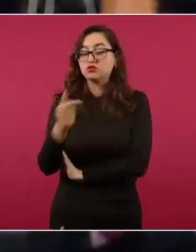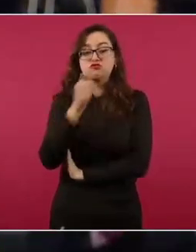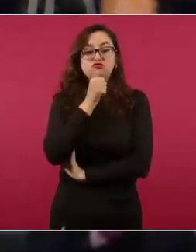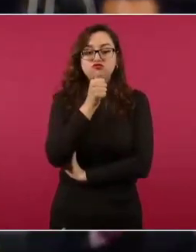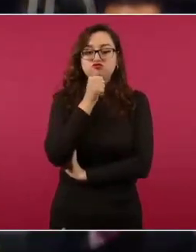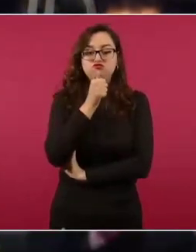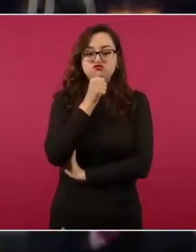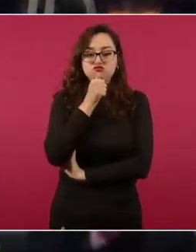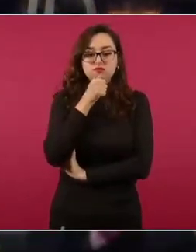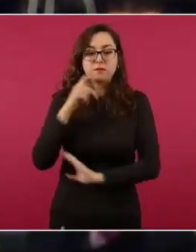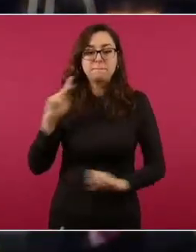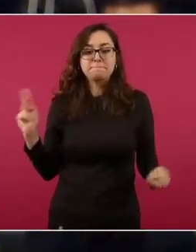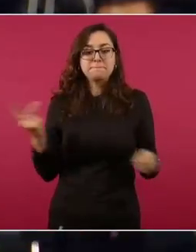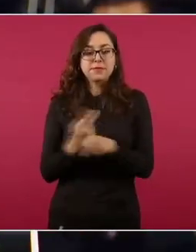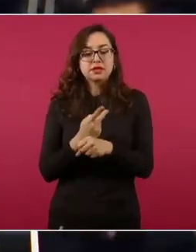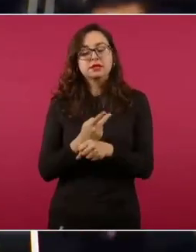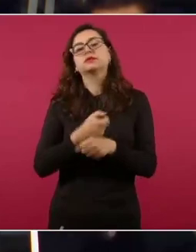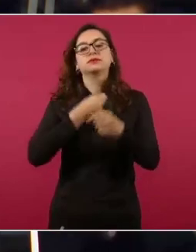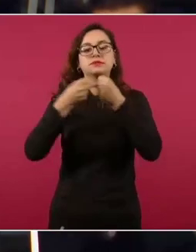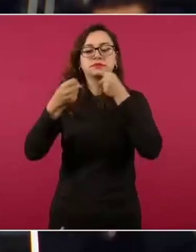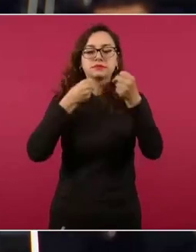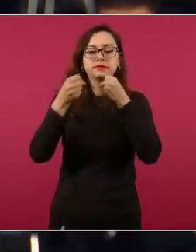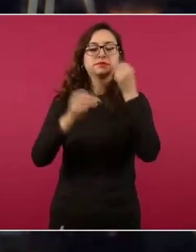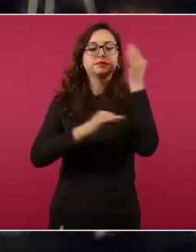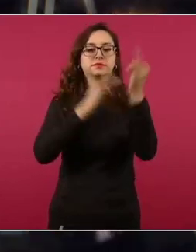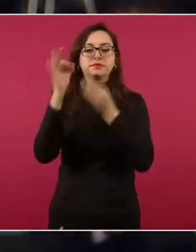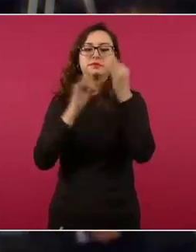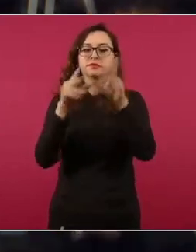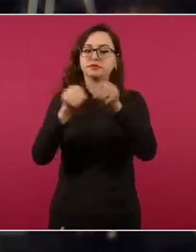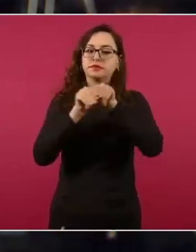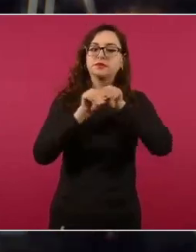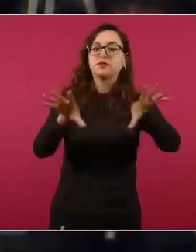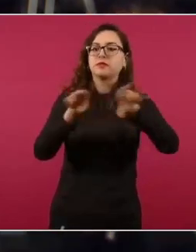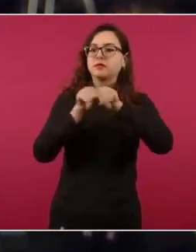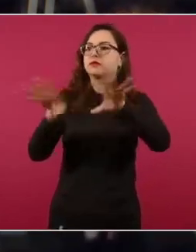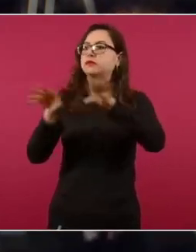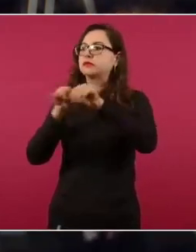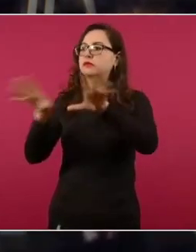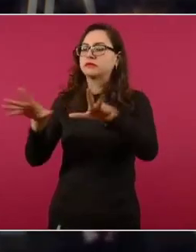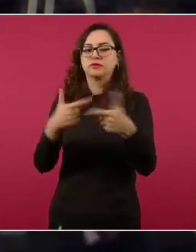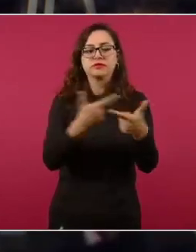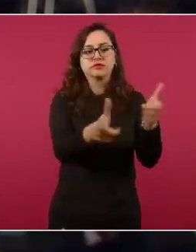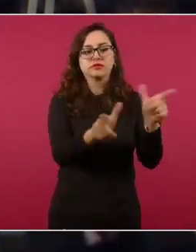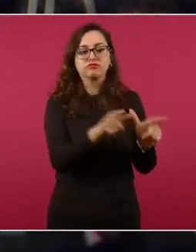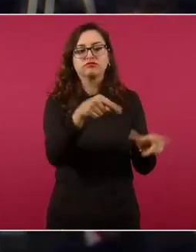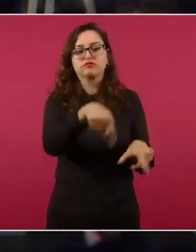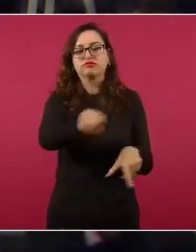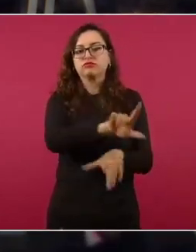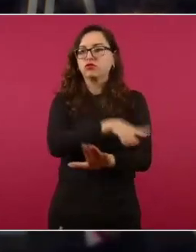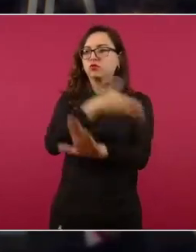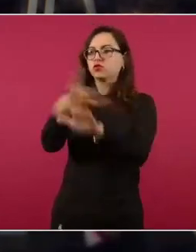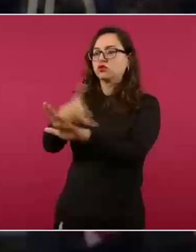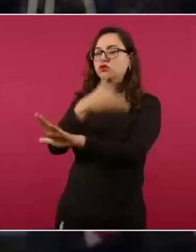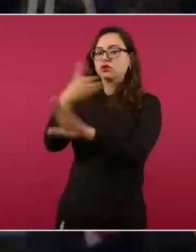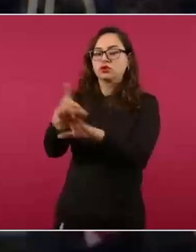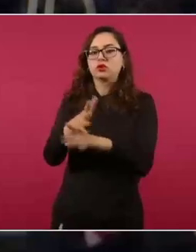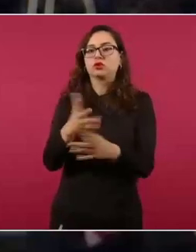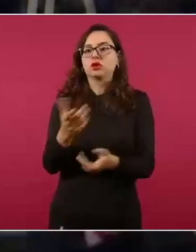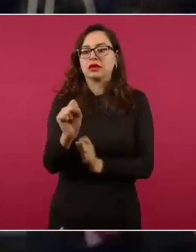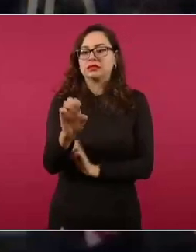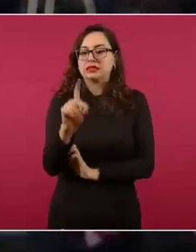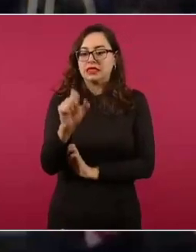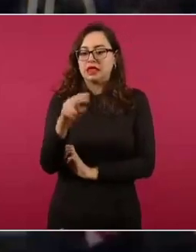que ha surgido en algunos medios de comunicación y también en los grupos opositores a su gobierno de señalar a la Secretaría de